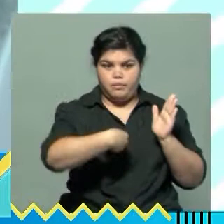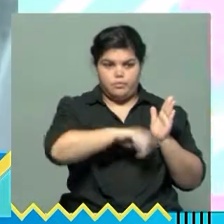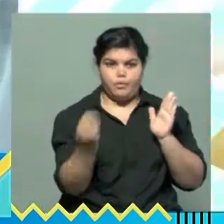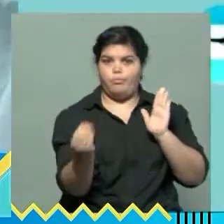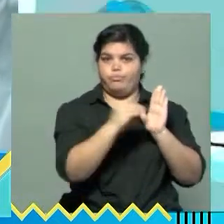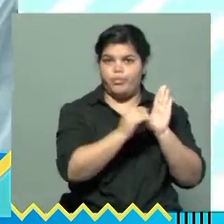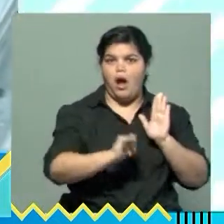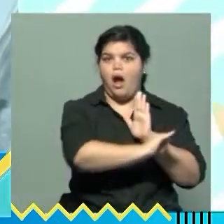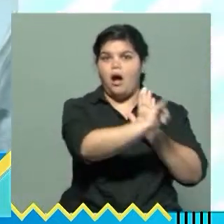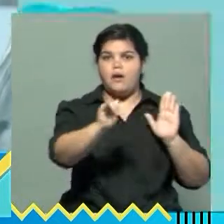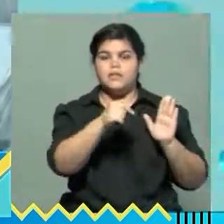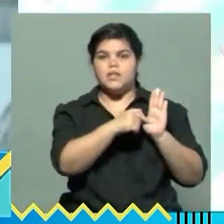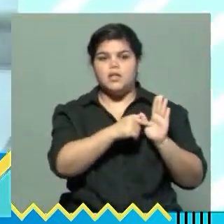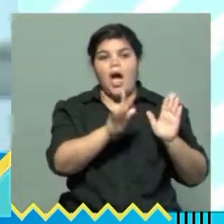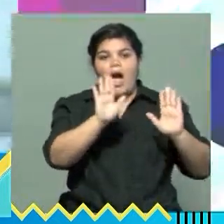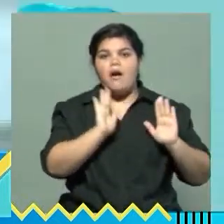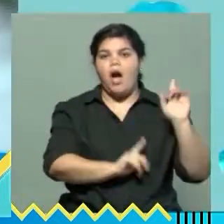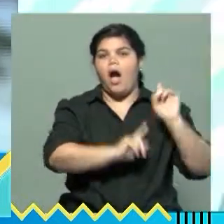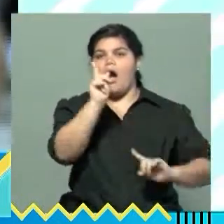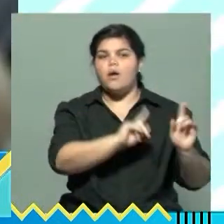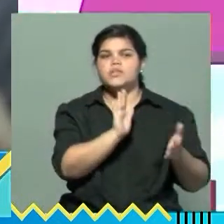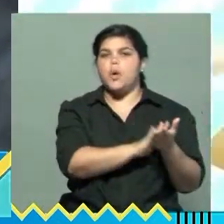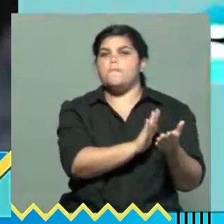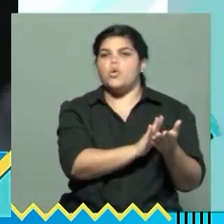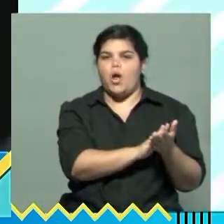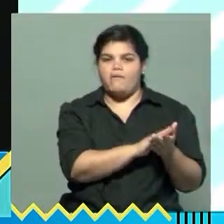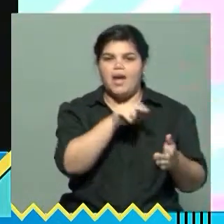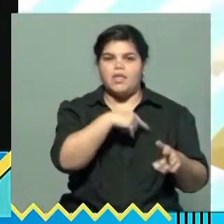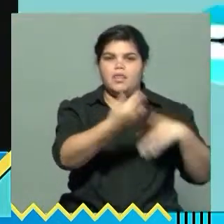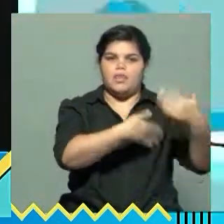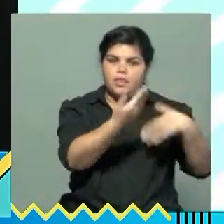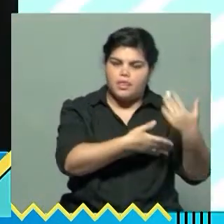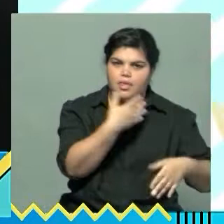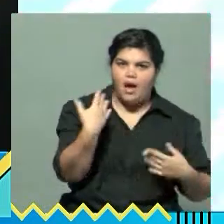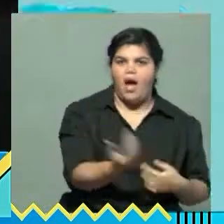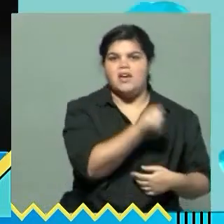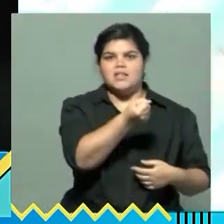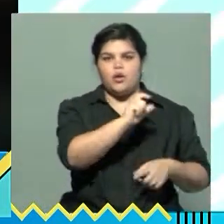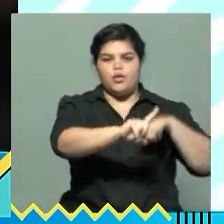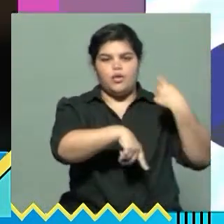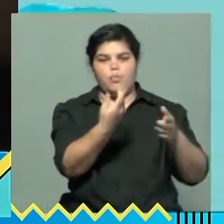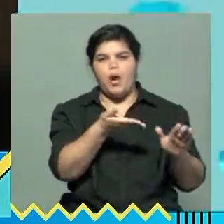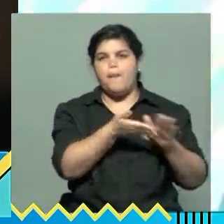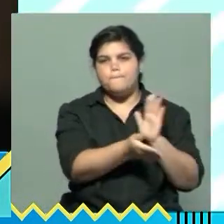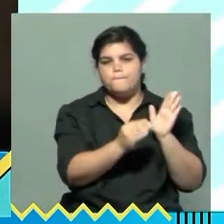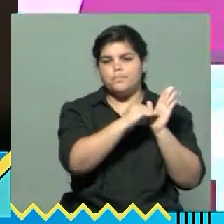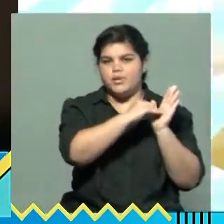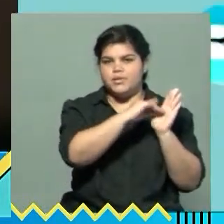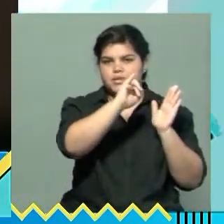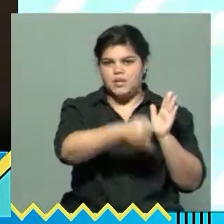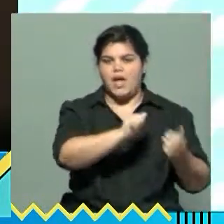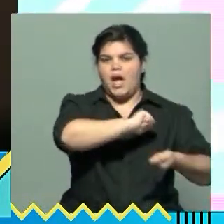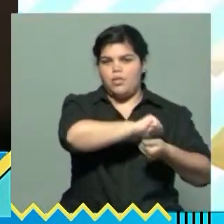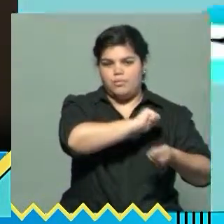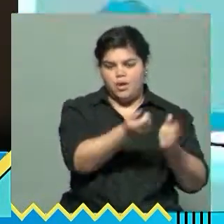en situaciones de experimentación que son las que nos deparan los hallazgos que después publicamos y se desarrollan,